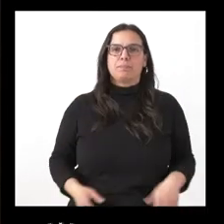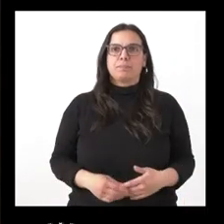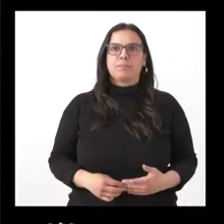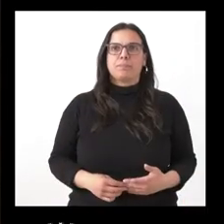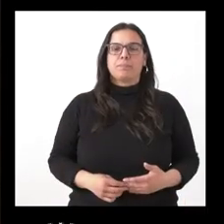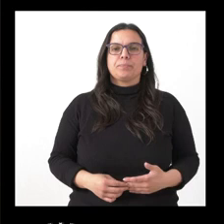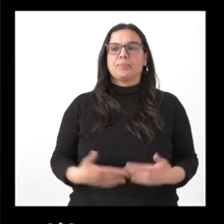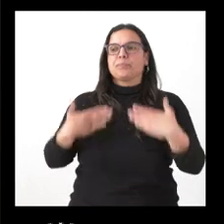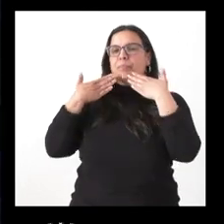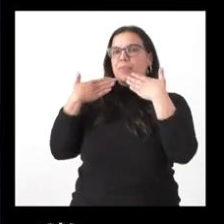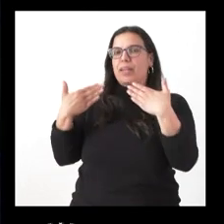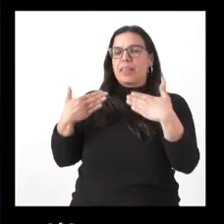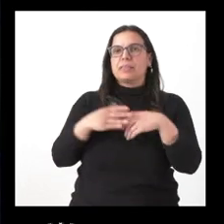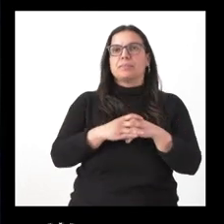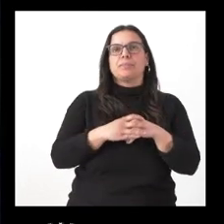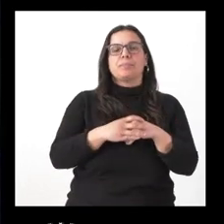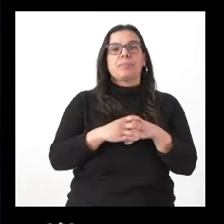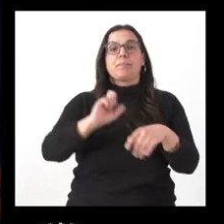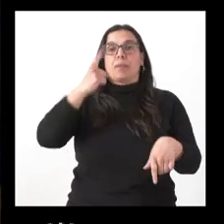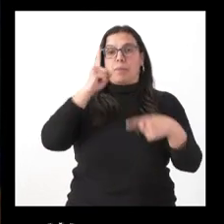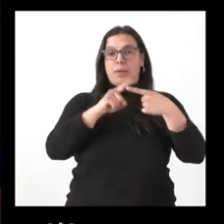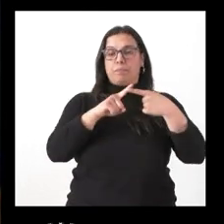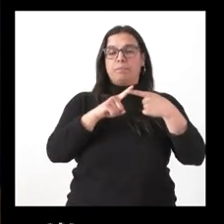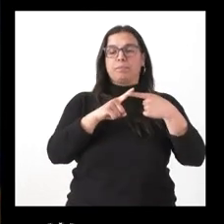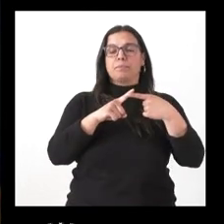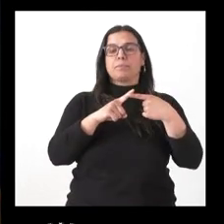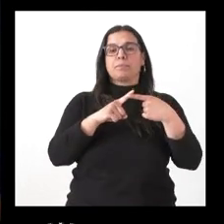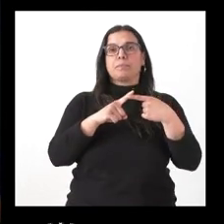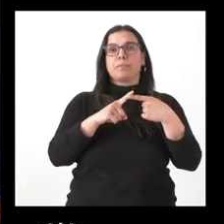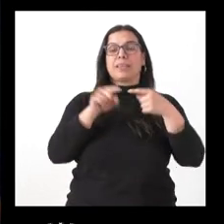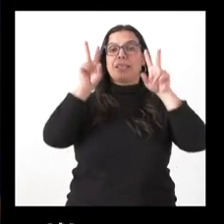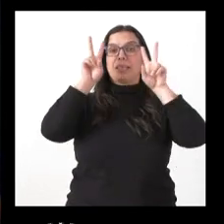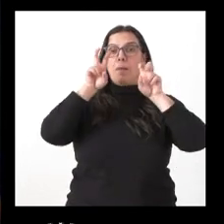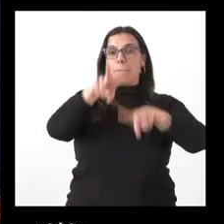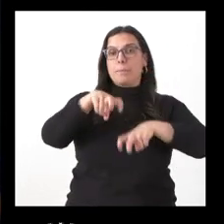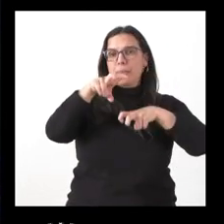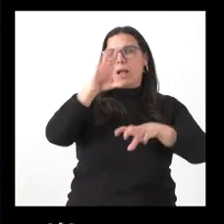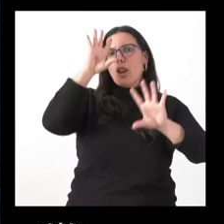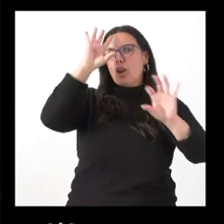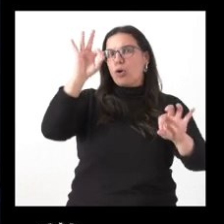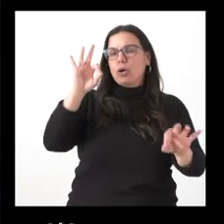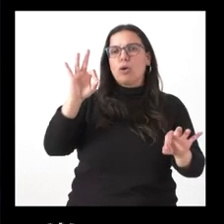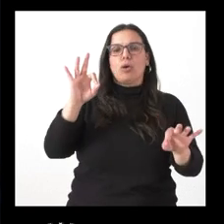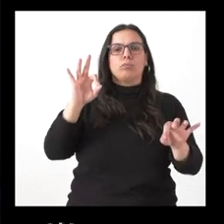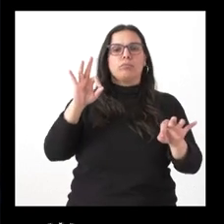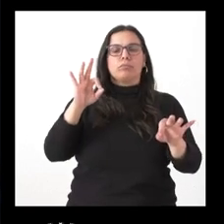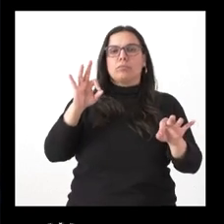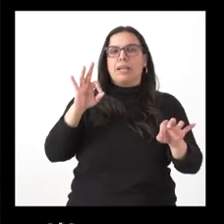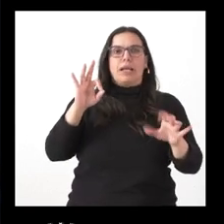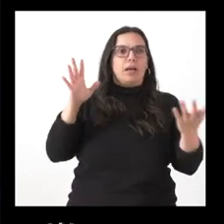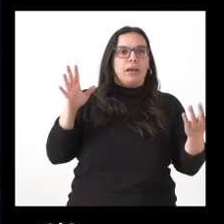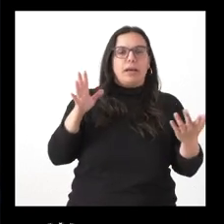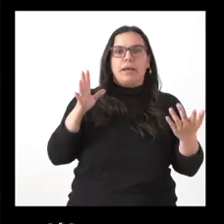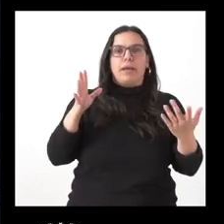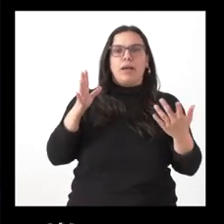pues muchas gracias degolla sobre el primer punto en el que se refiere usted a la mina lógicamente cualquier promotor de una iniciativa de carácter